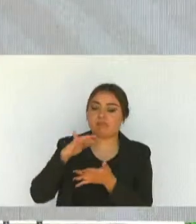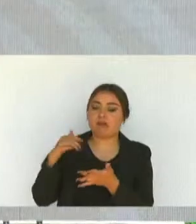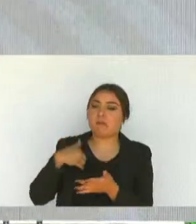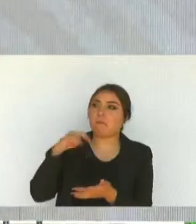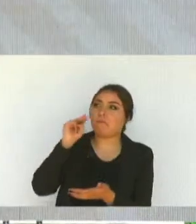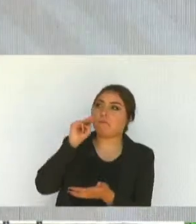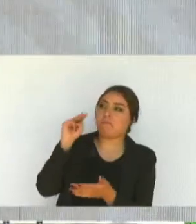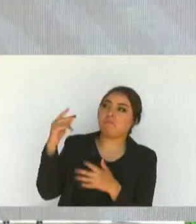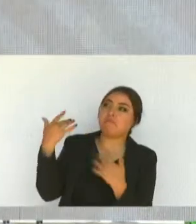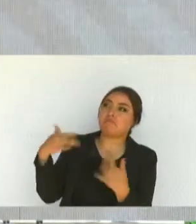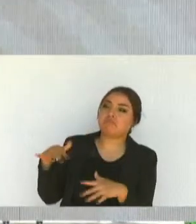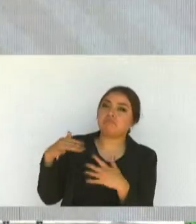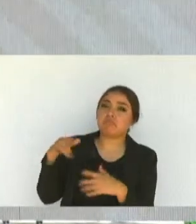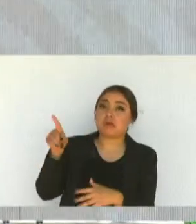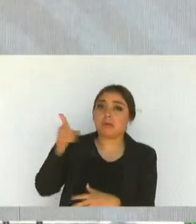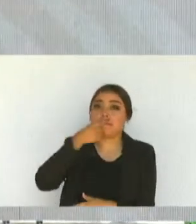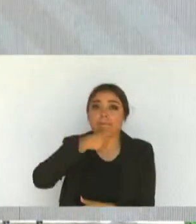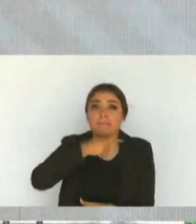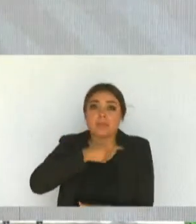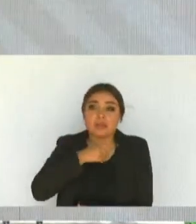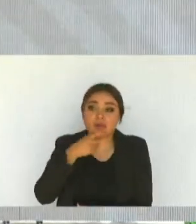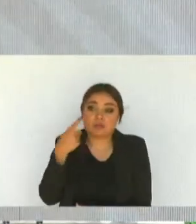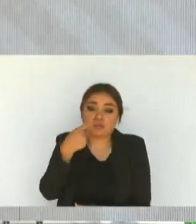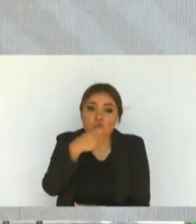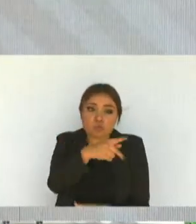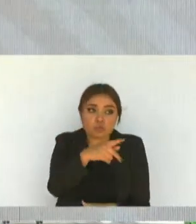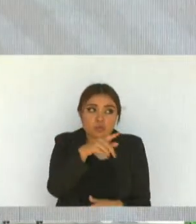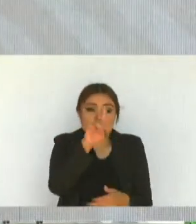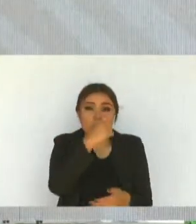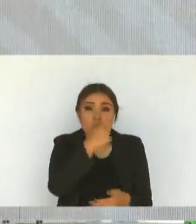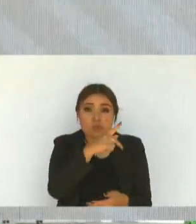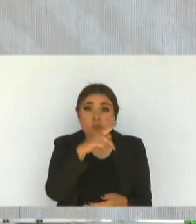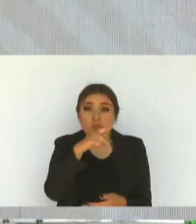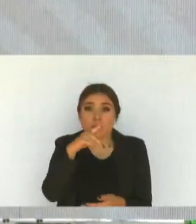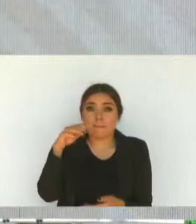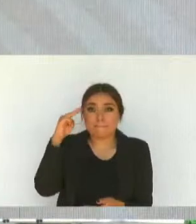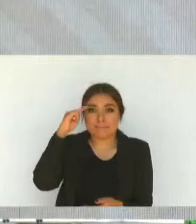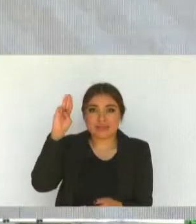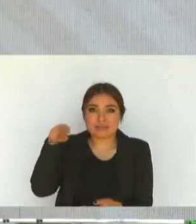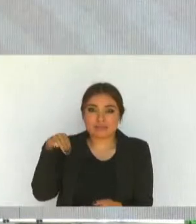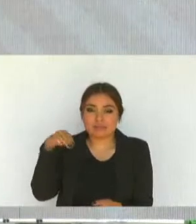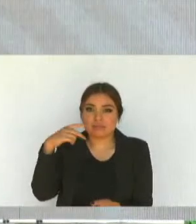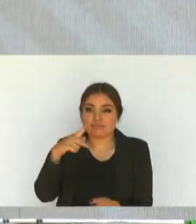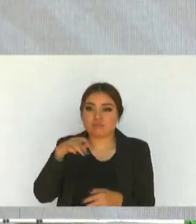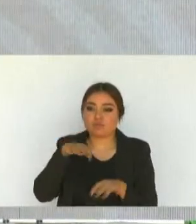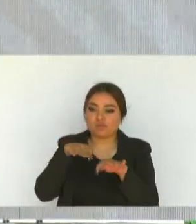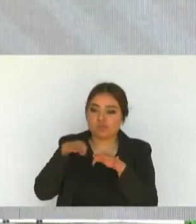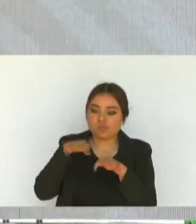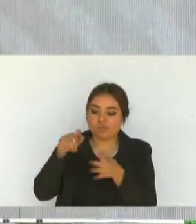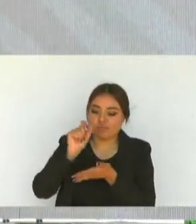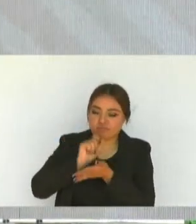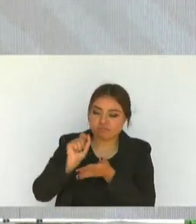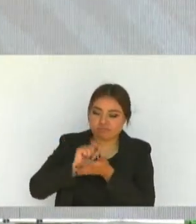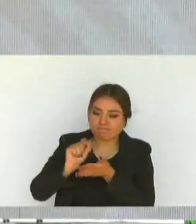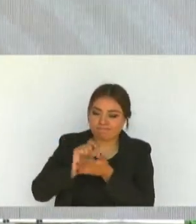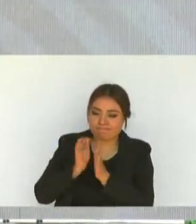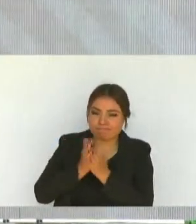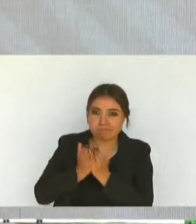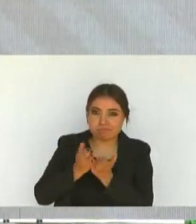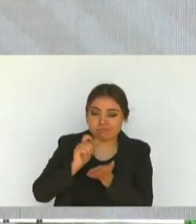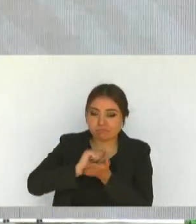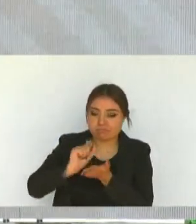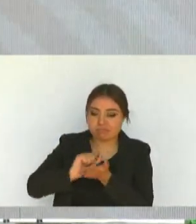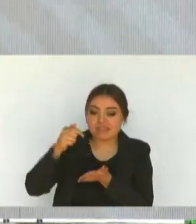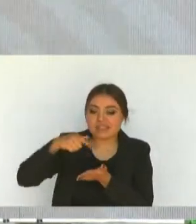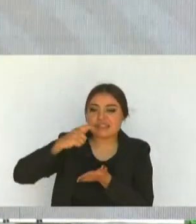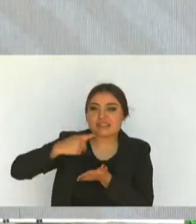escuchar, y bueno, pues me dijo que él hizo su maestría, su trabajo en base a parte de la